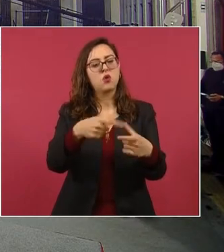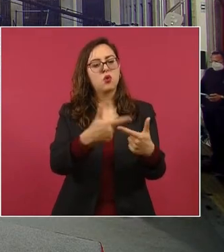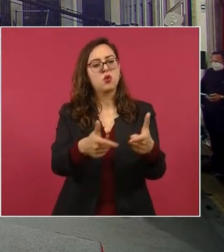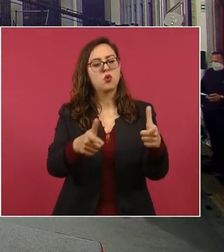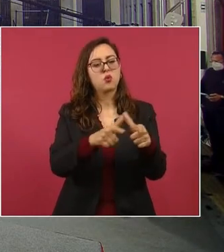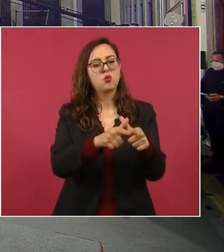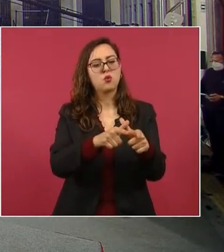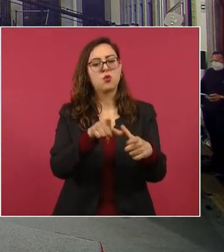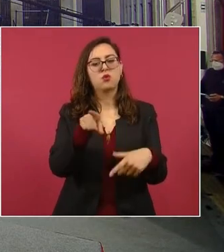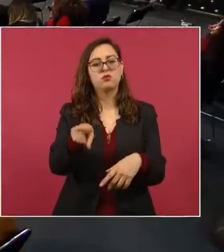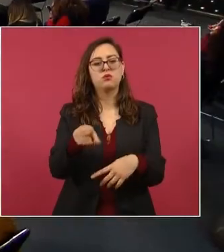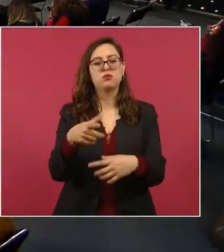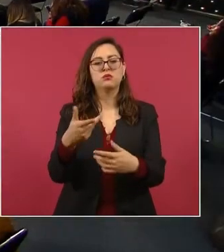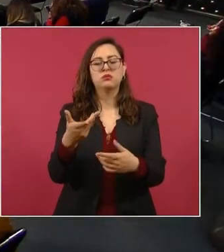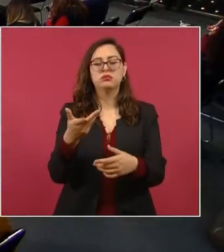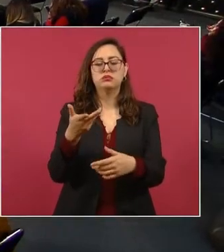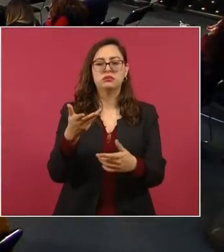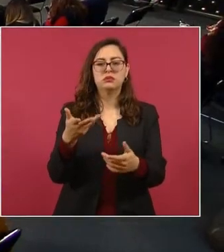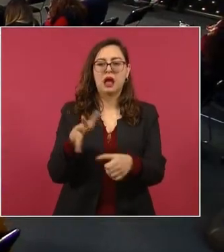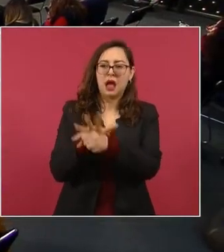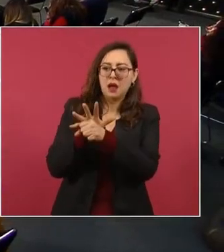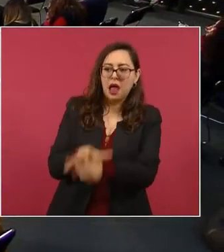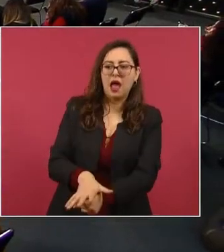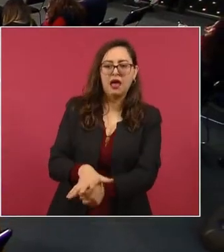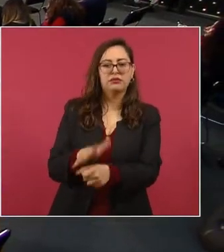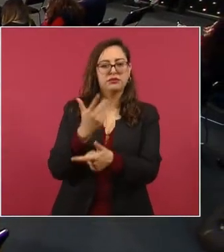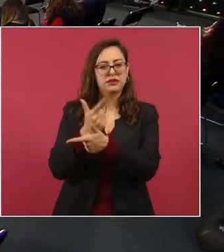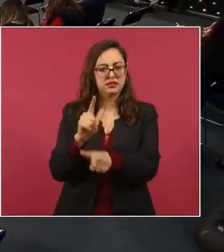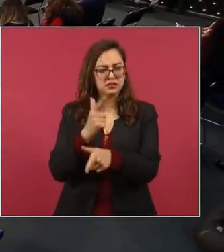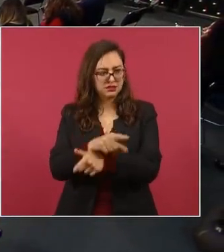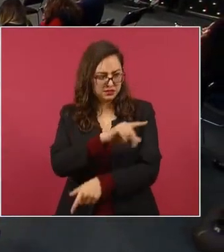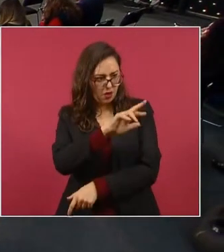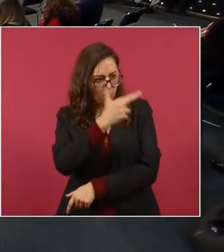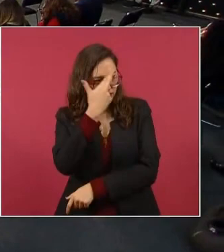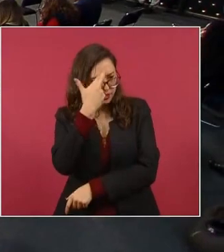cuota a taxistas, no sé si se acuerdan.